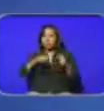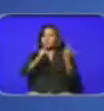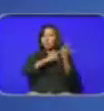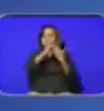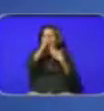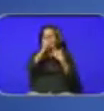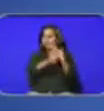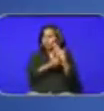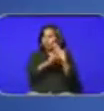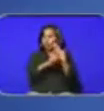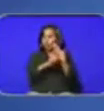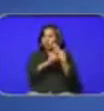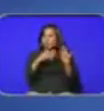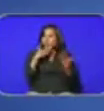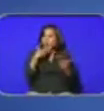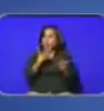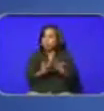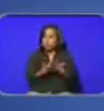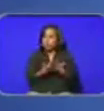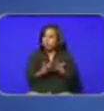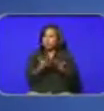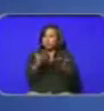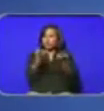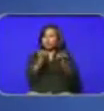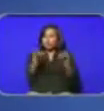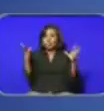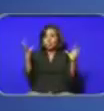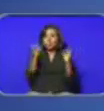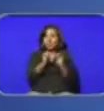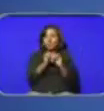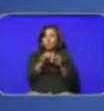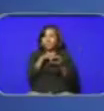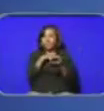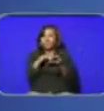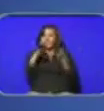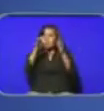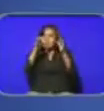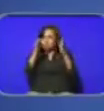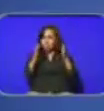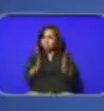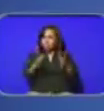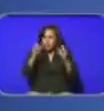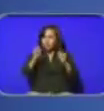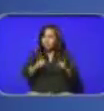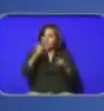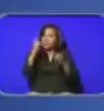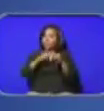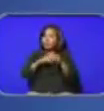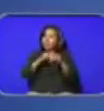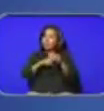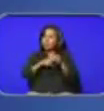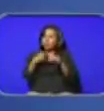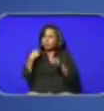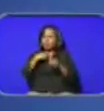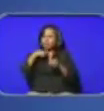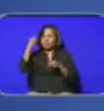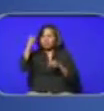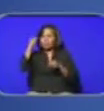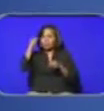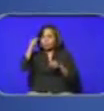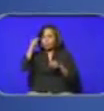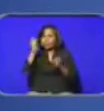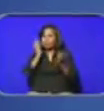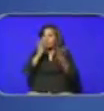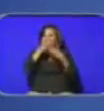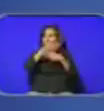tantas ventajas, queremos que sea accesible a los jóvenes panameños que más lo necesiten. Estamos pensando que sería a través de un